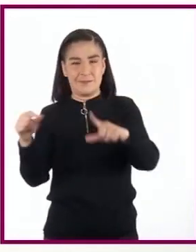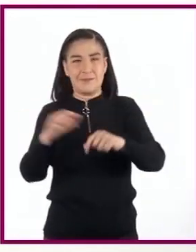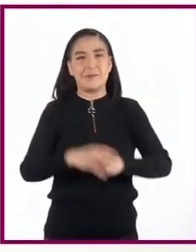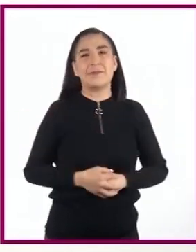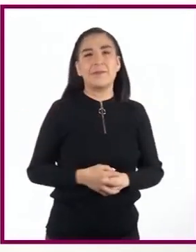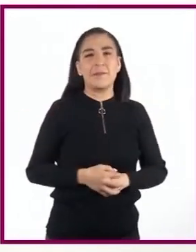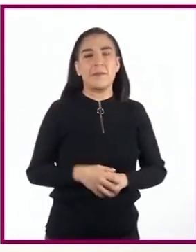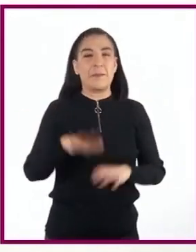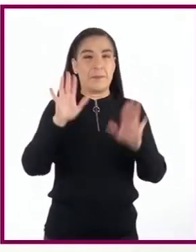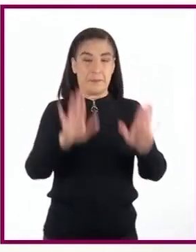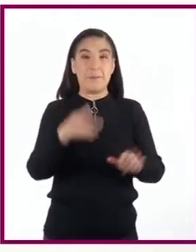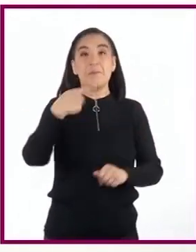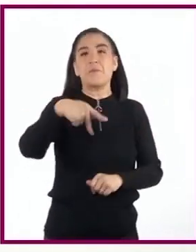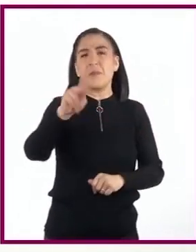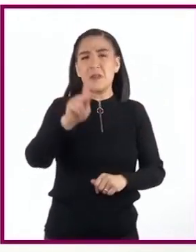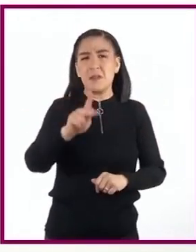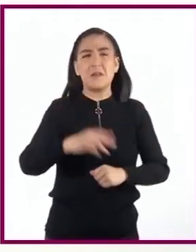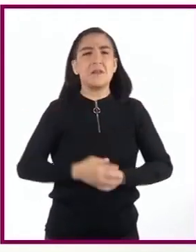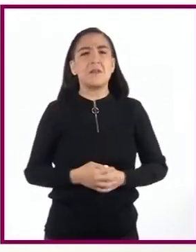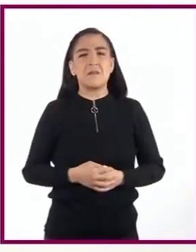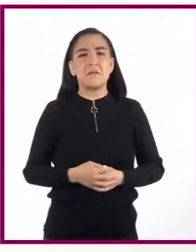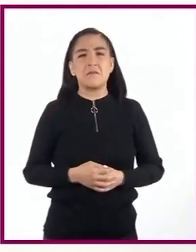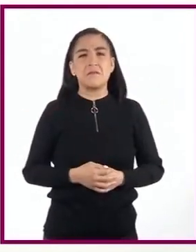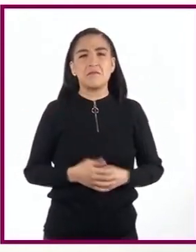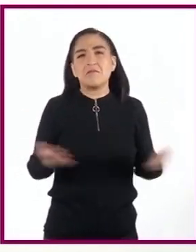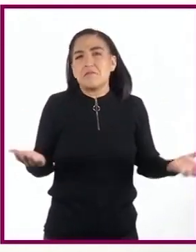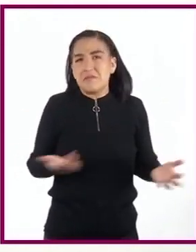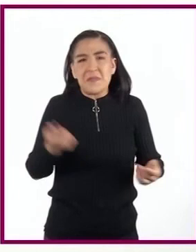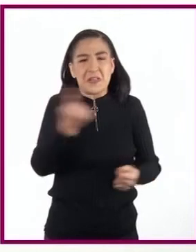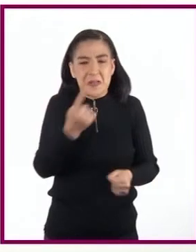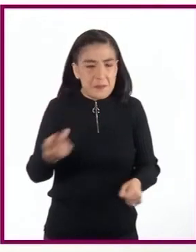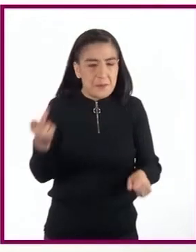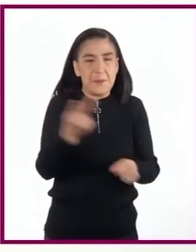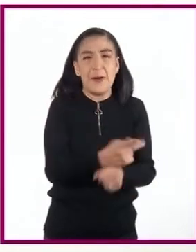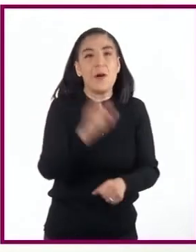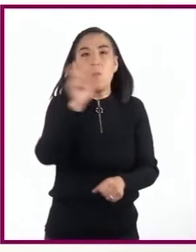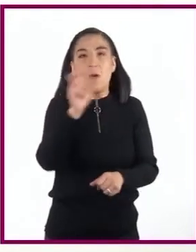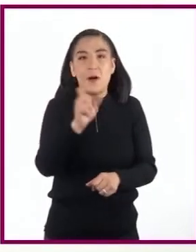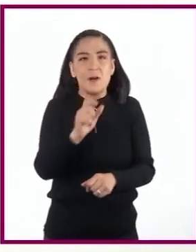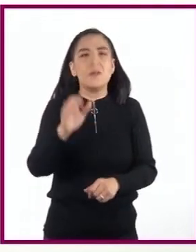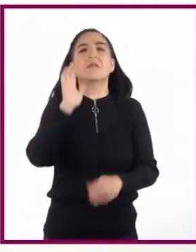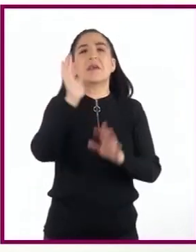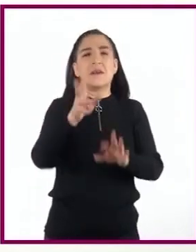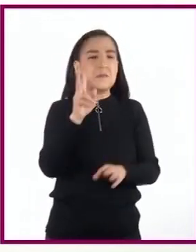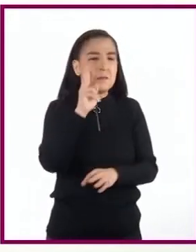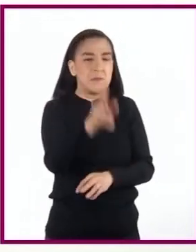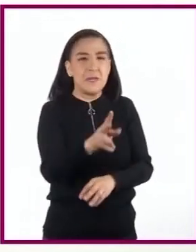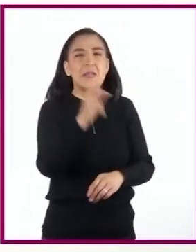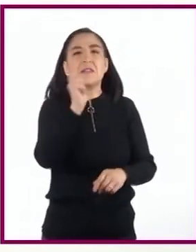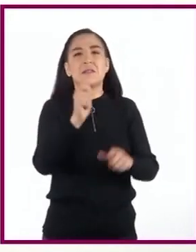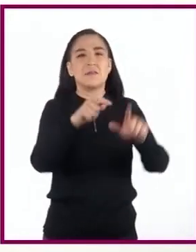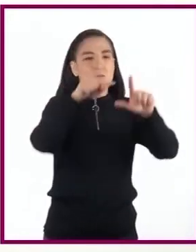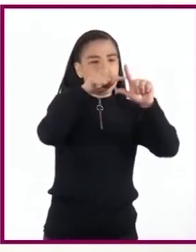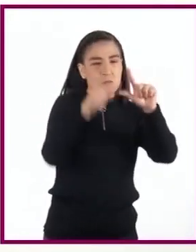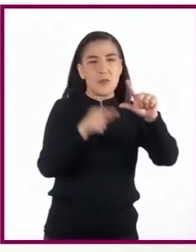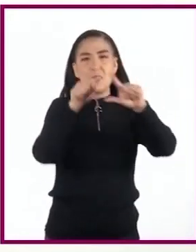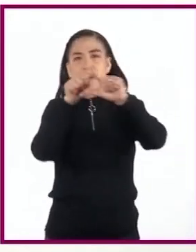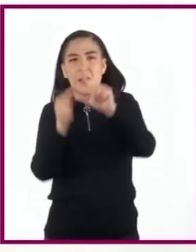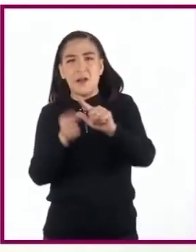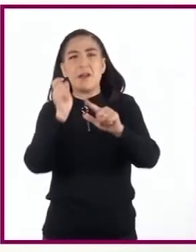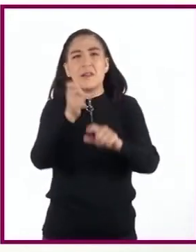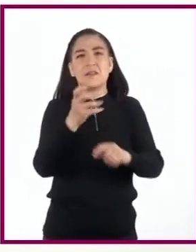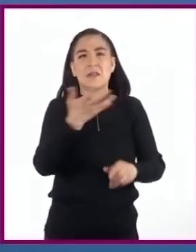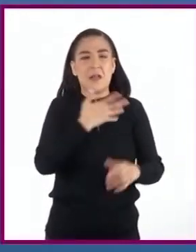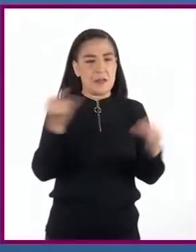Pero, ¿qué sucede cuando se conocen las medidas de dos de sus ángulos y el lado común